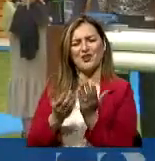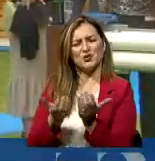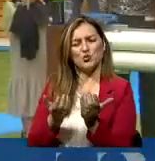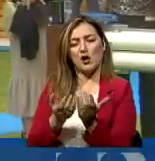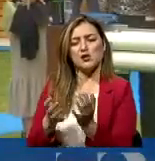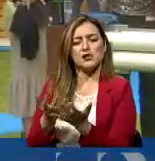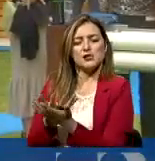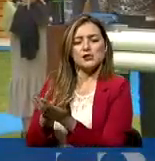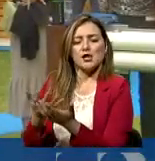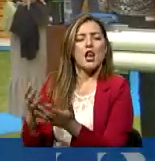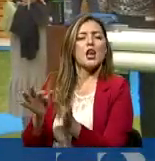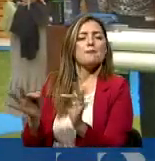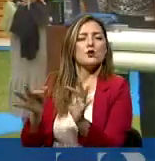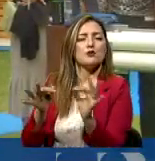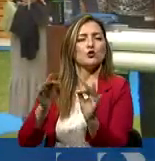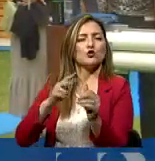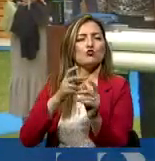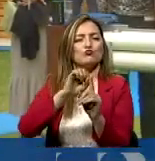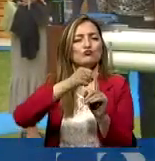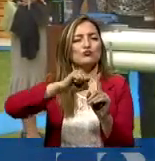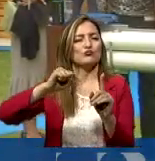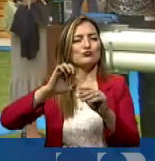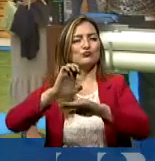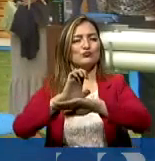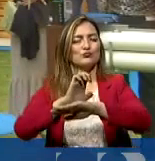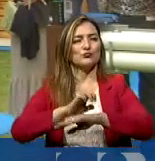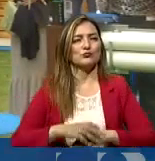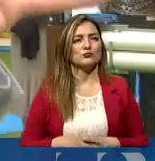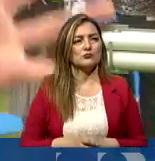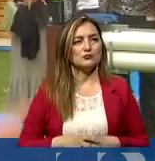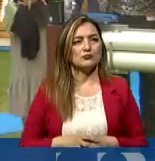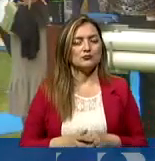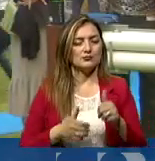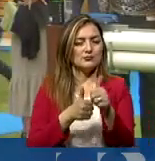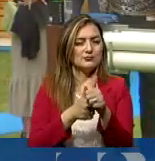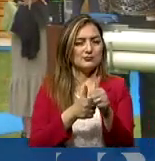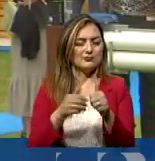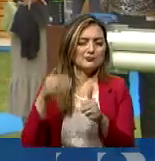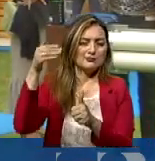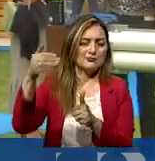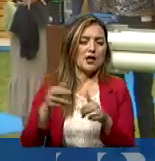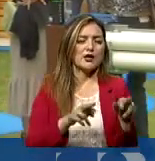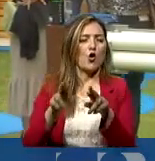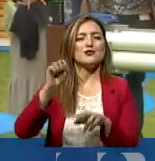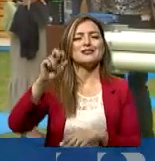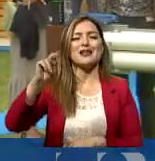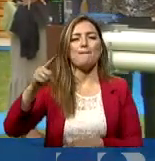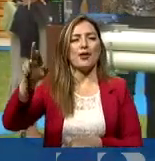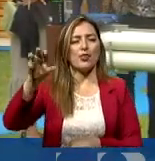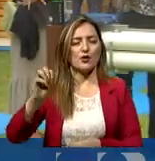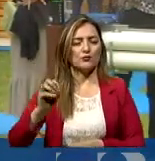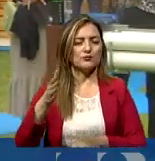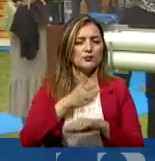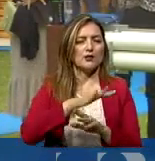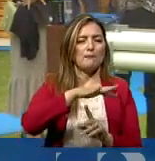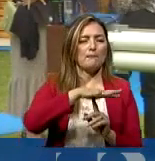Estamos nosotros lanzando ya el segundo sistema en el país, que va a ser instalado cerca de donde estamos, en el río San Pedro, antes del